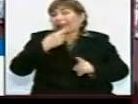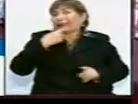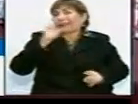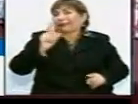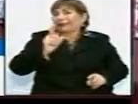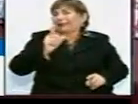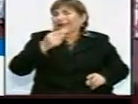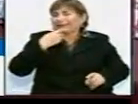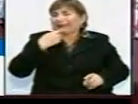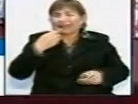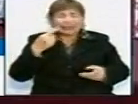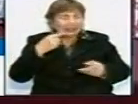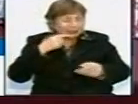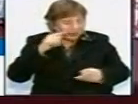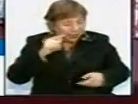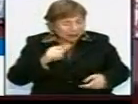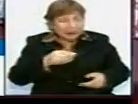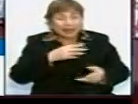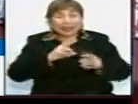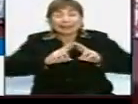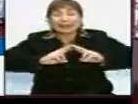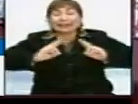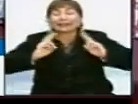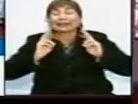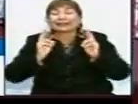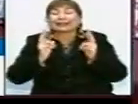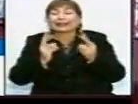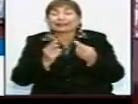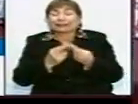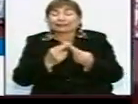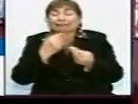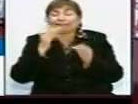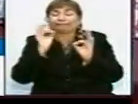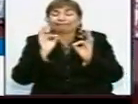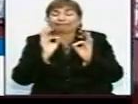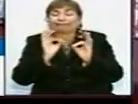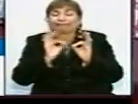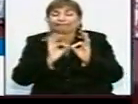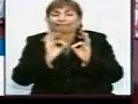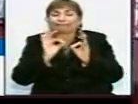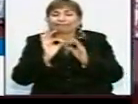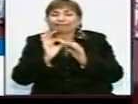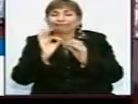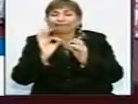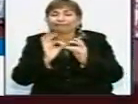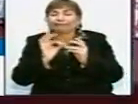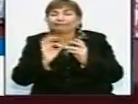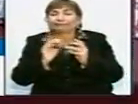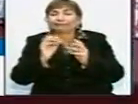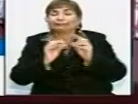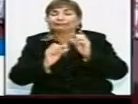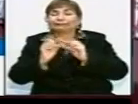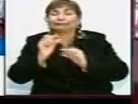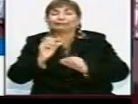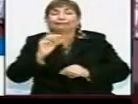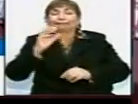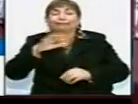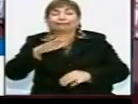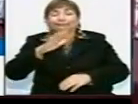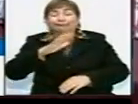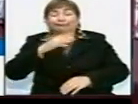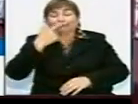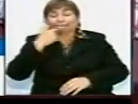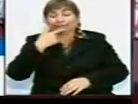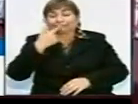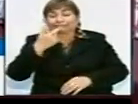quedamos nosotros está bien está esta reunión es específicamente para ver la fenomenología del niño pero yo en la